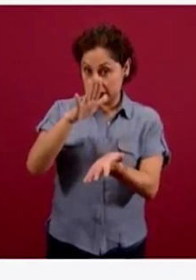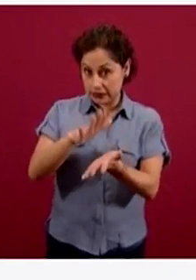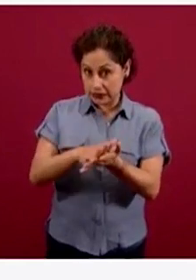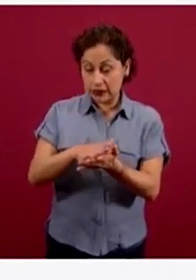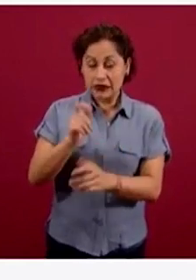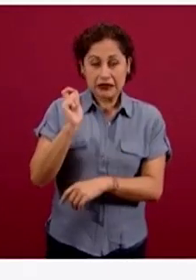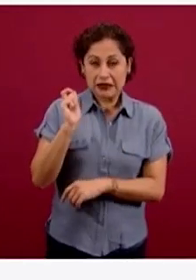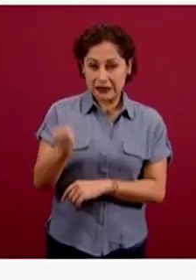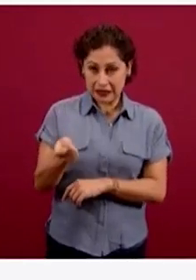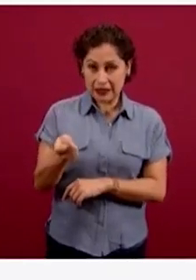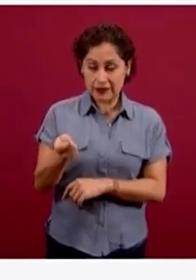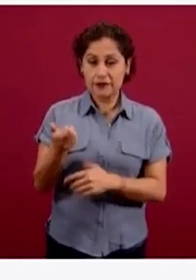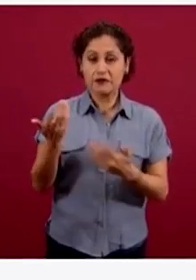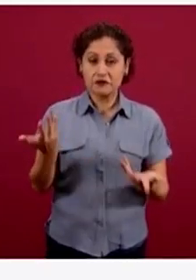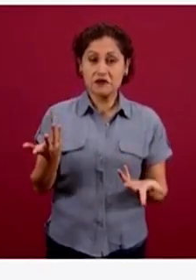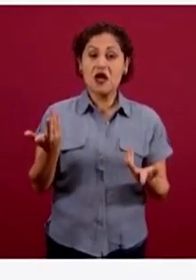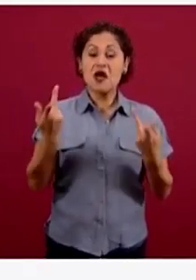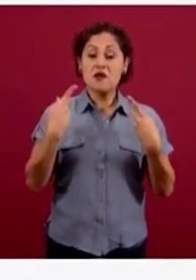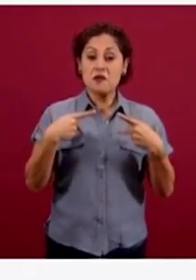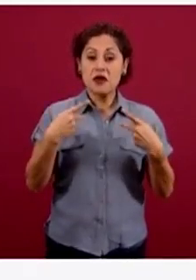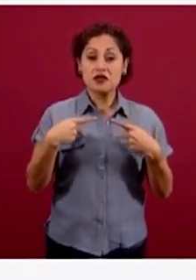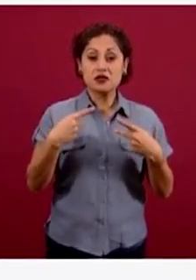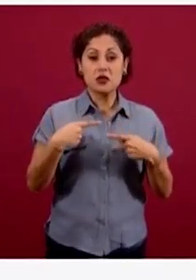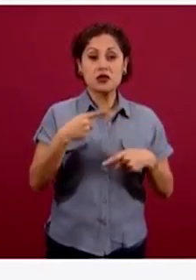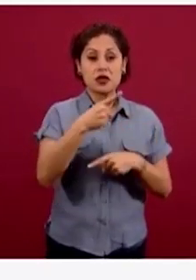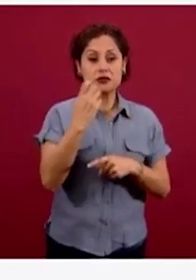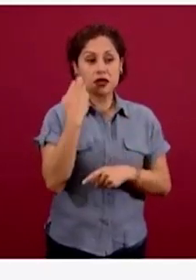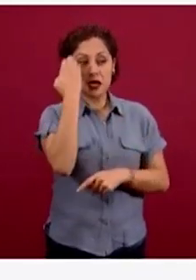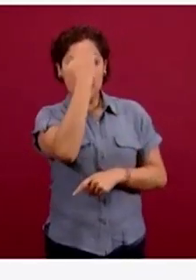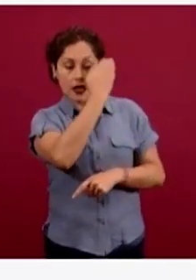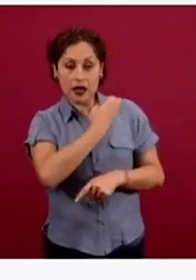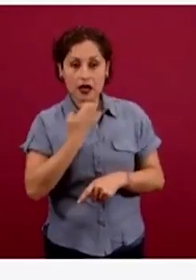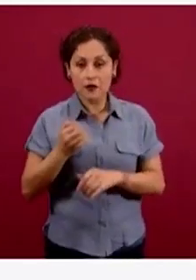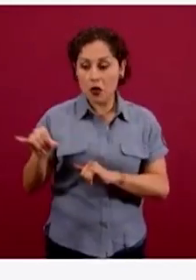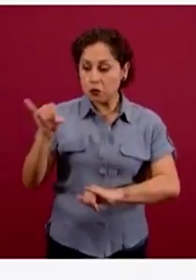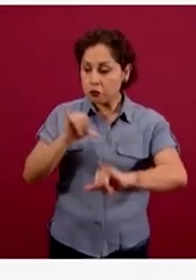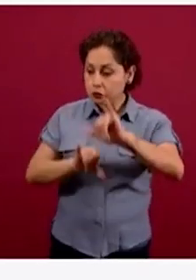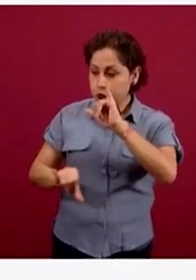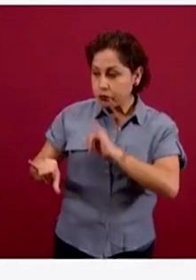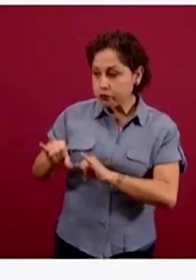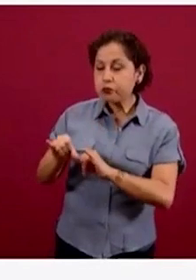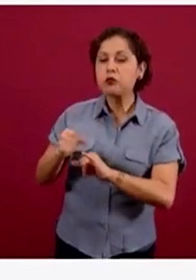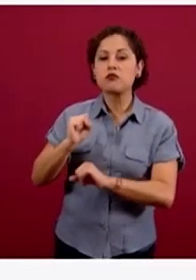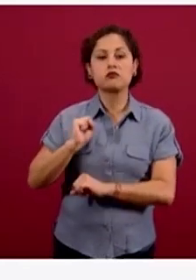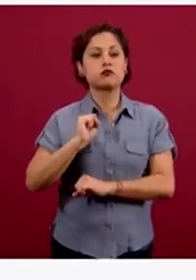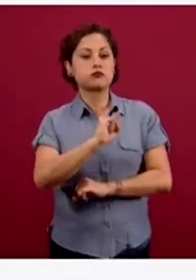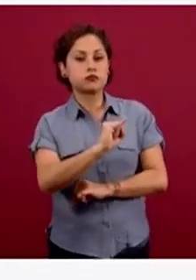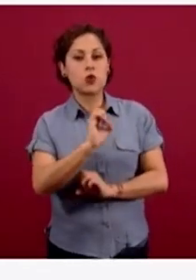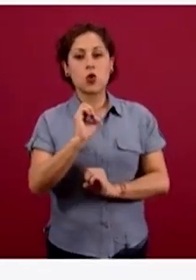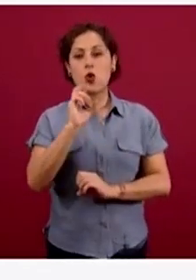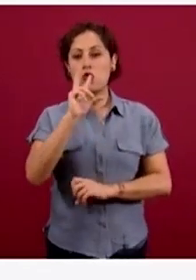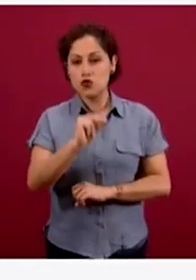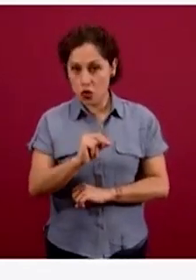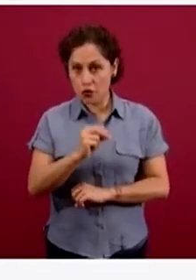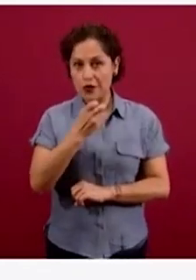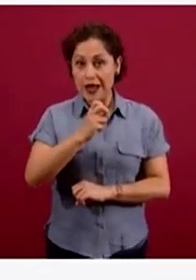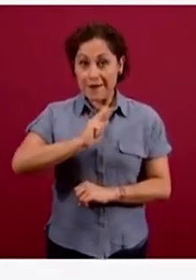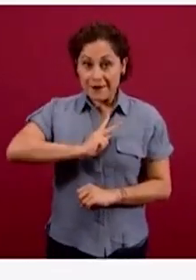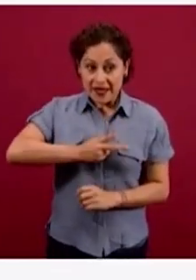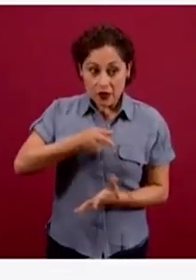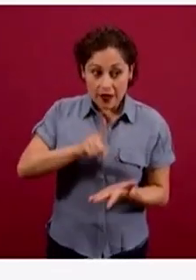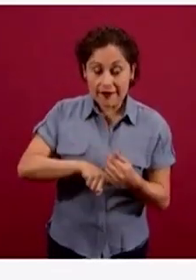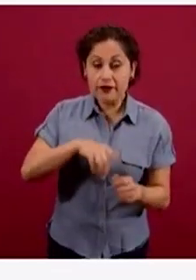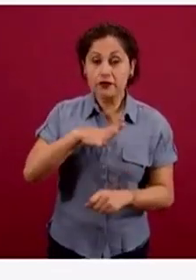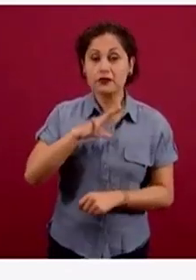por laboratorio del virus cobit el virus que causa comida el virus sars co2 y por eso nos interesa